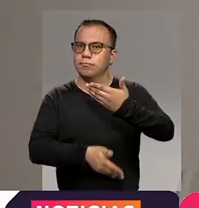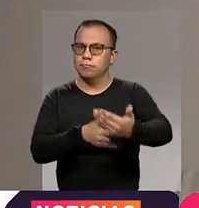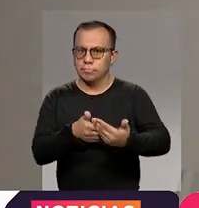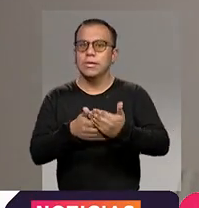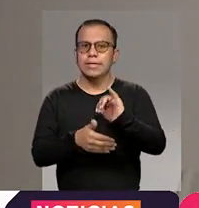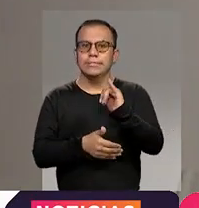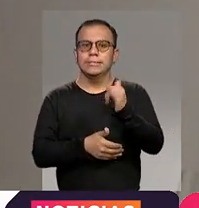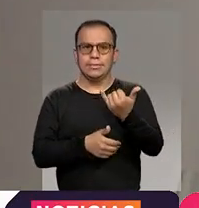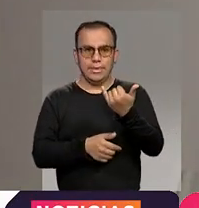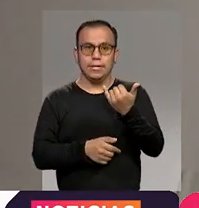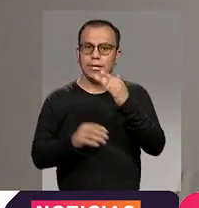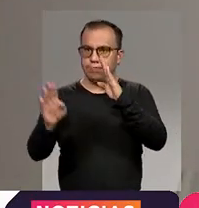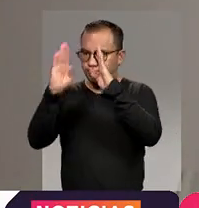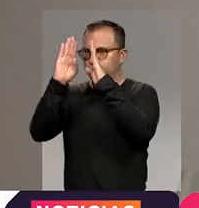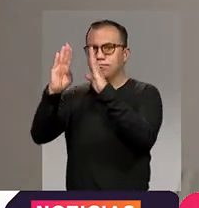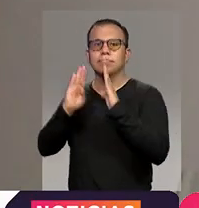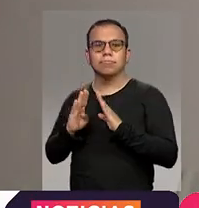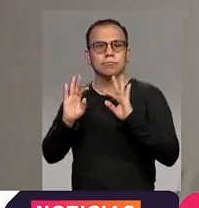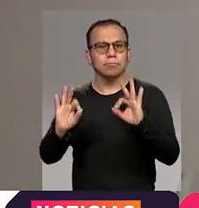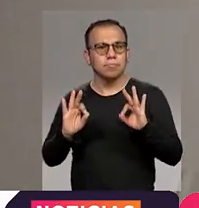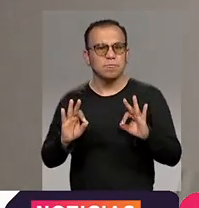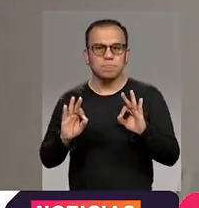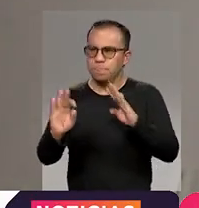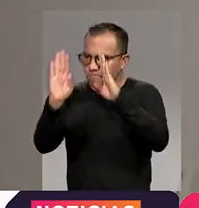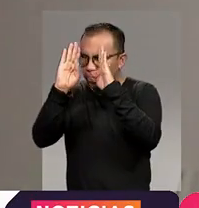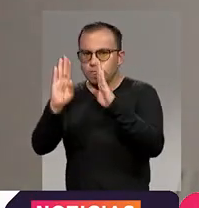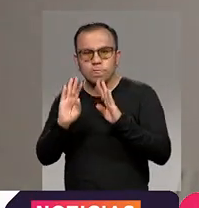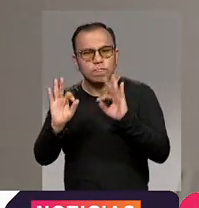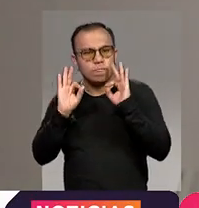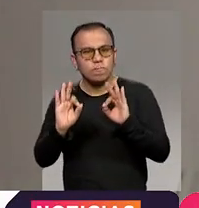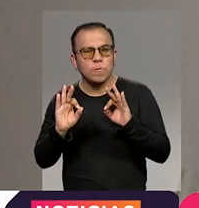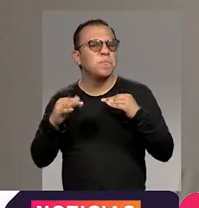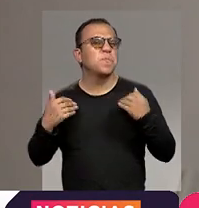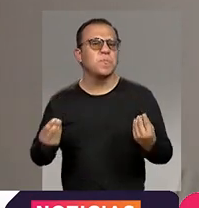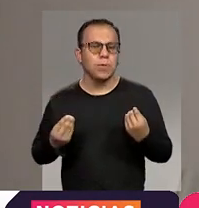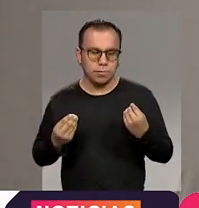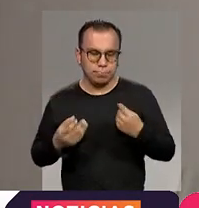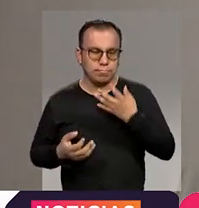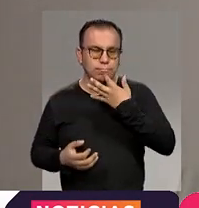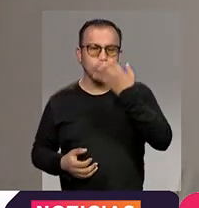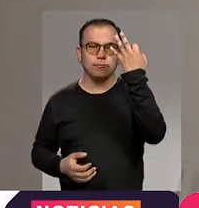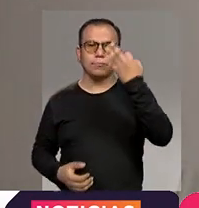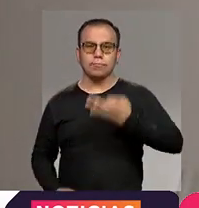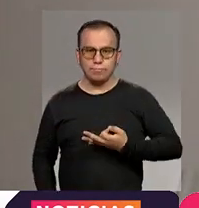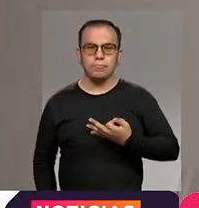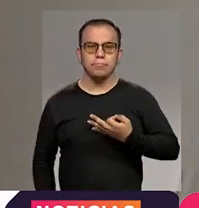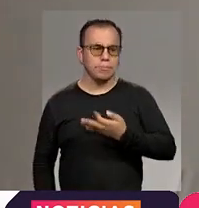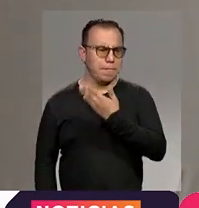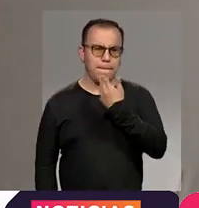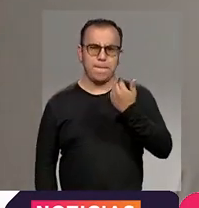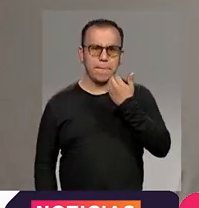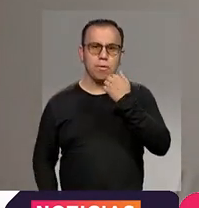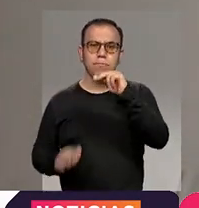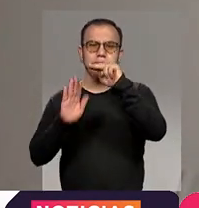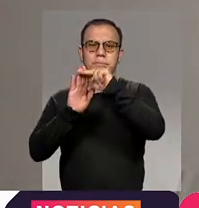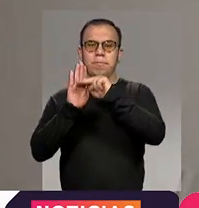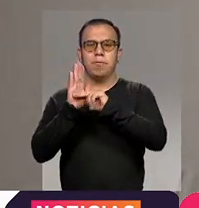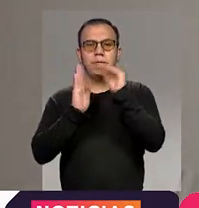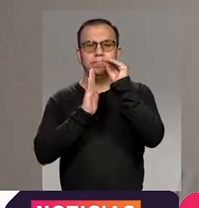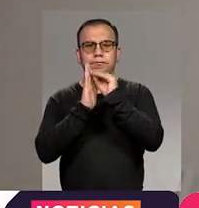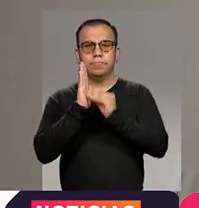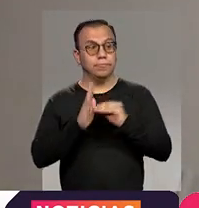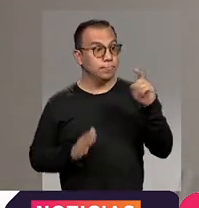sí se nos escuche de manera atenta y podamos realmente tener la mejor normatividad